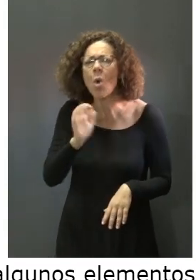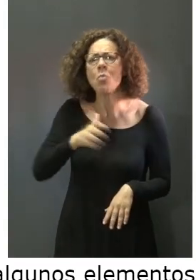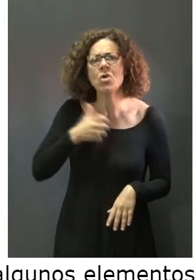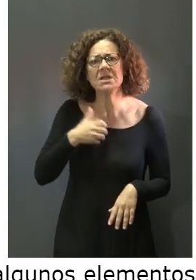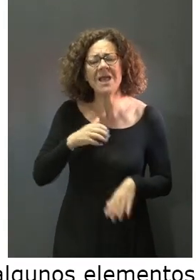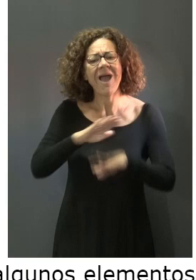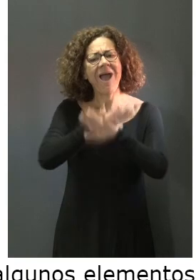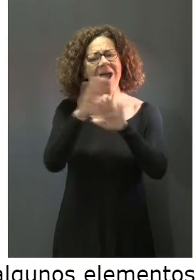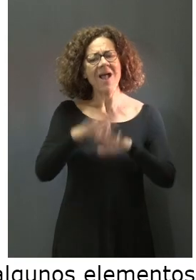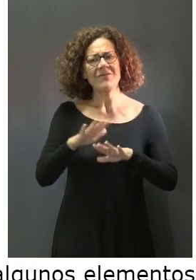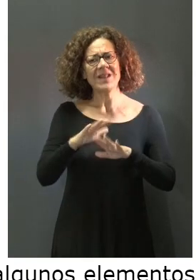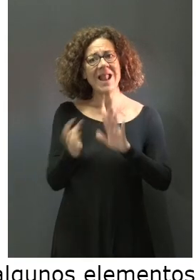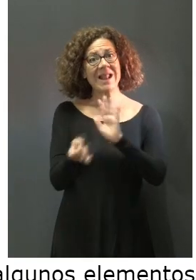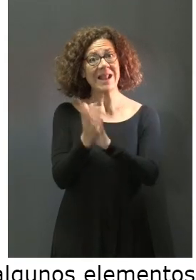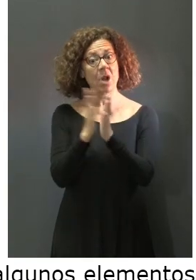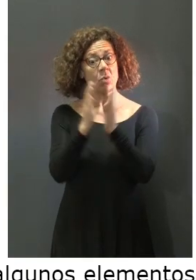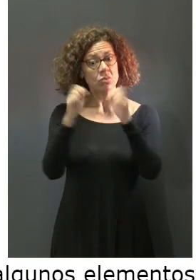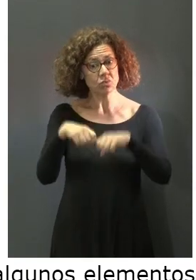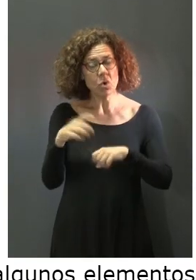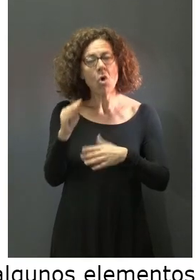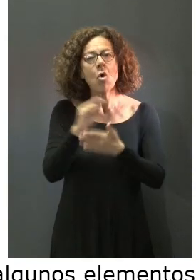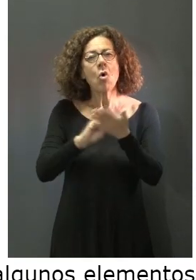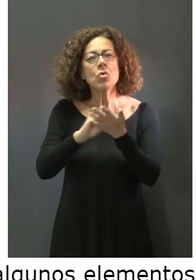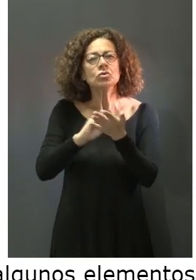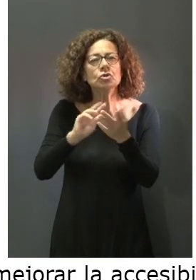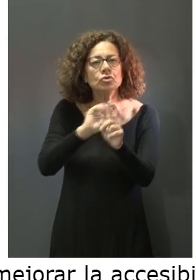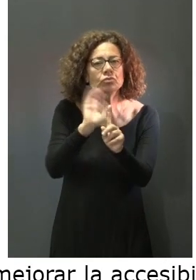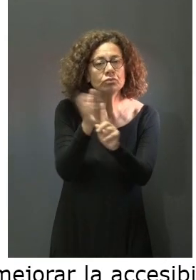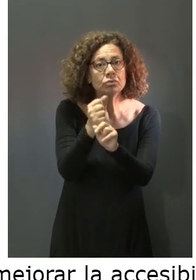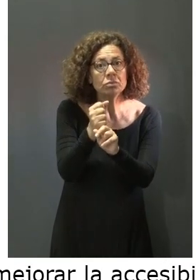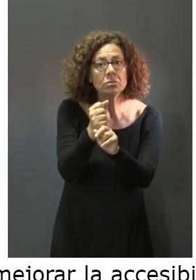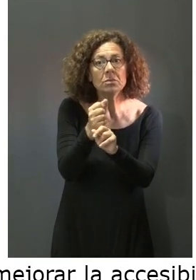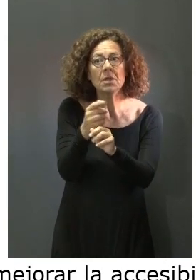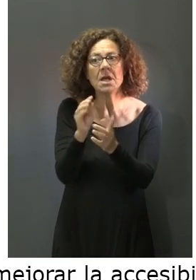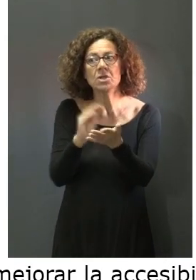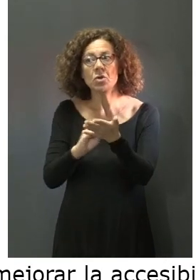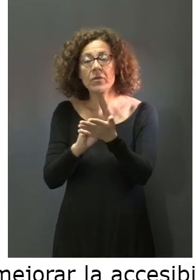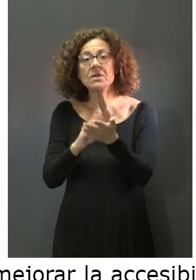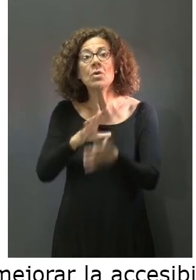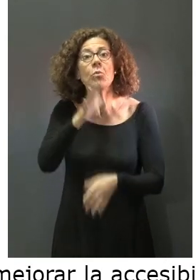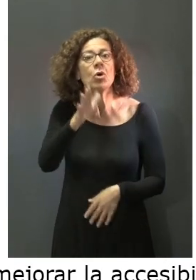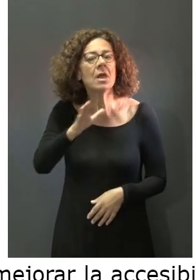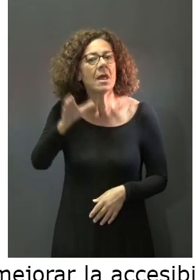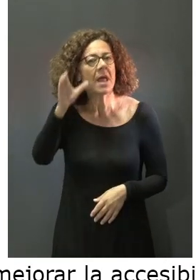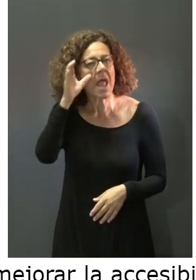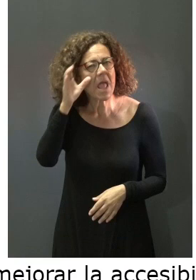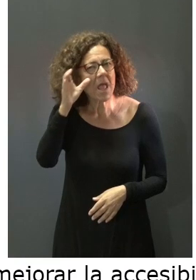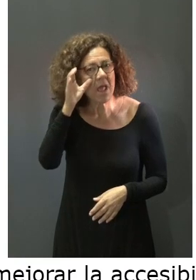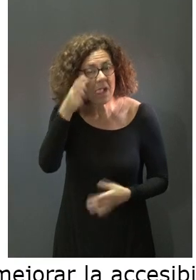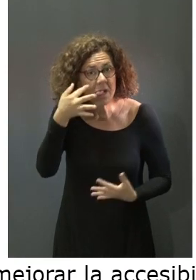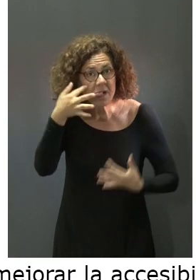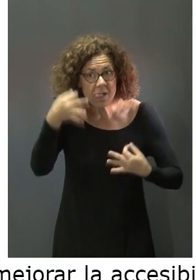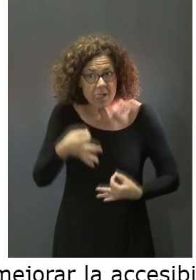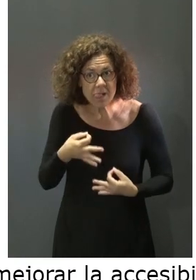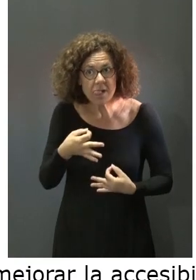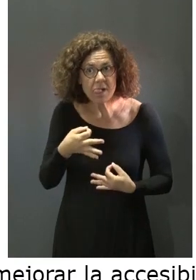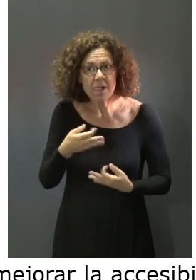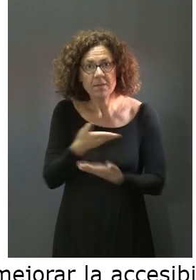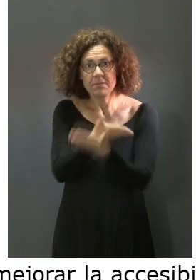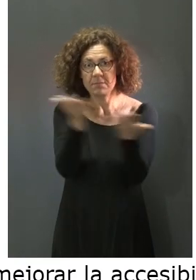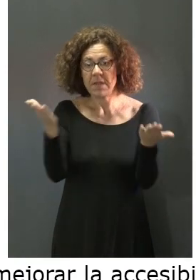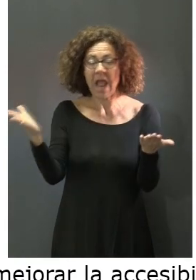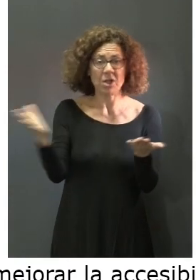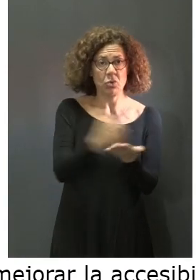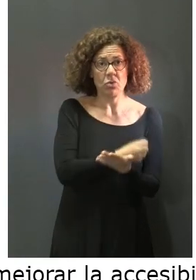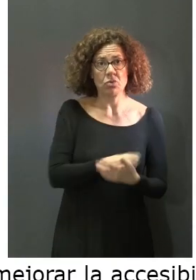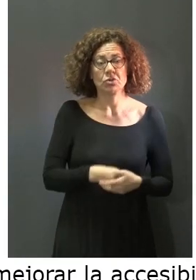un consenso, tienes que buscar soluciones a raíz de escuchar activamente a todo el